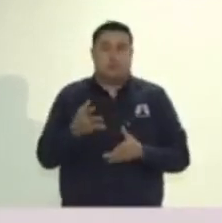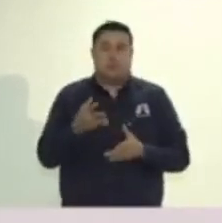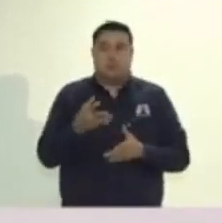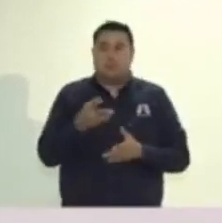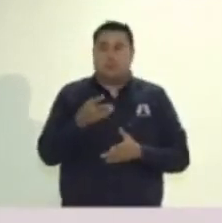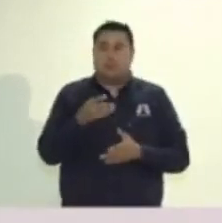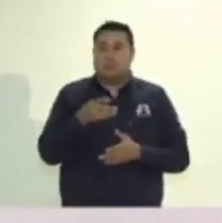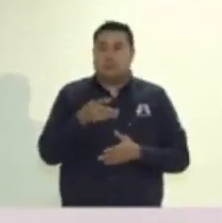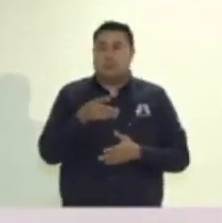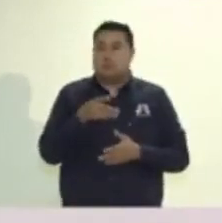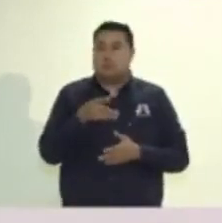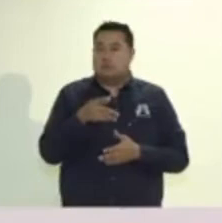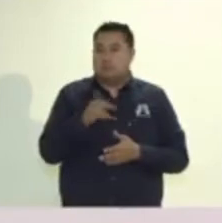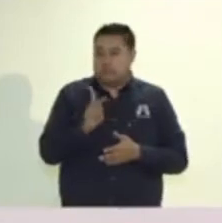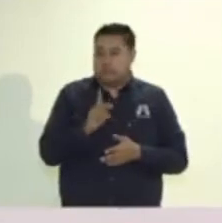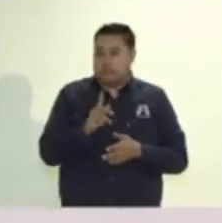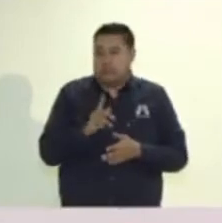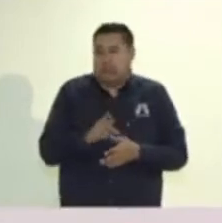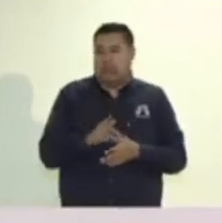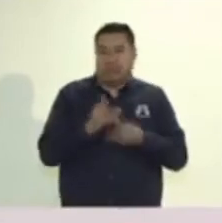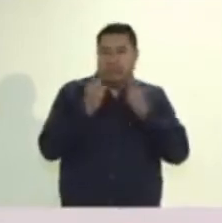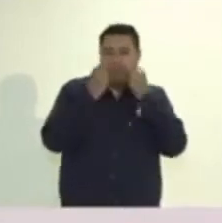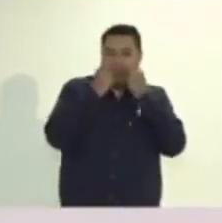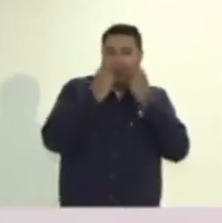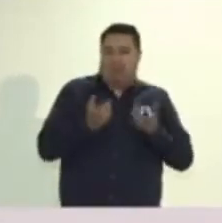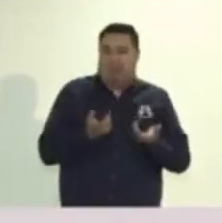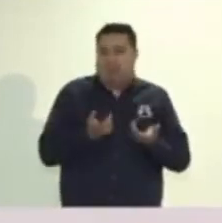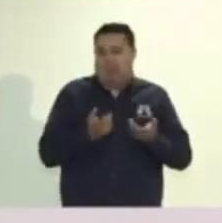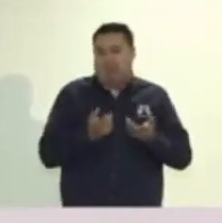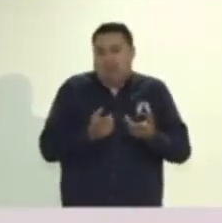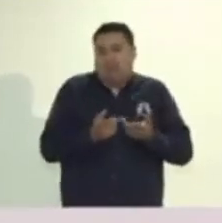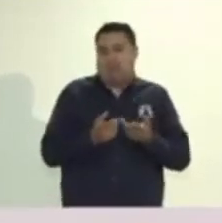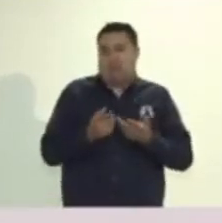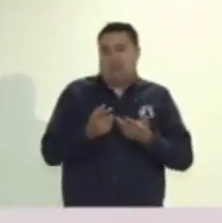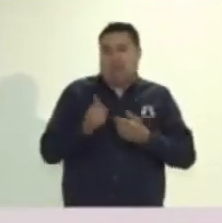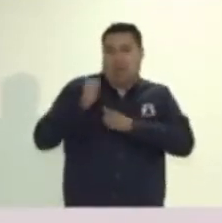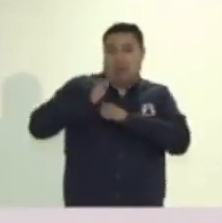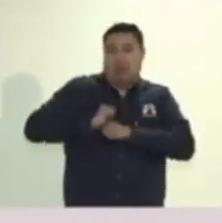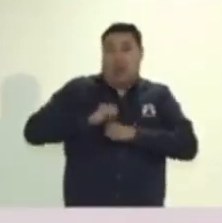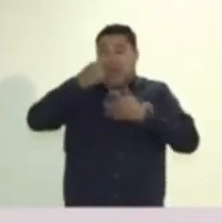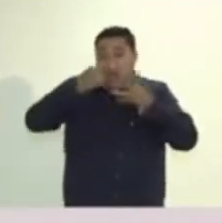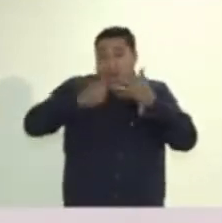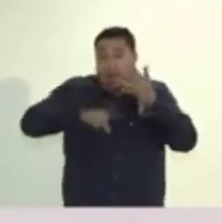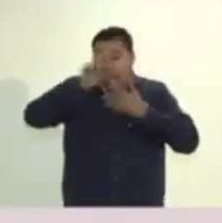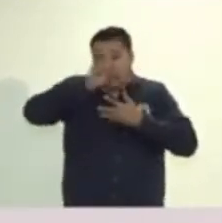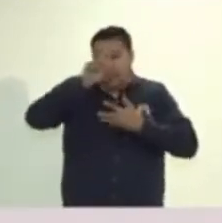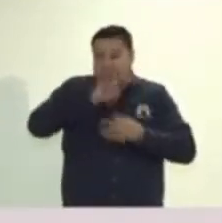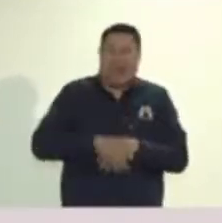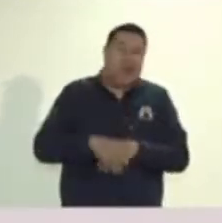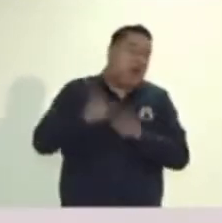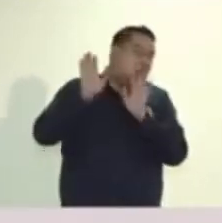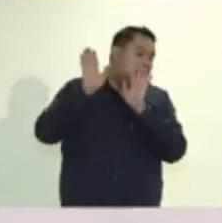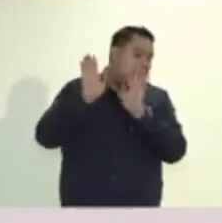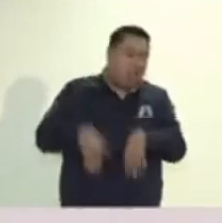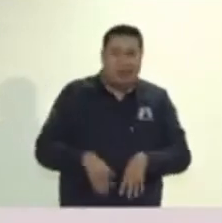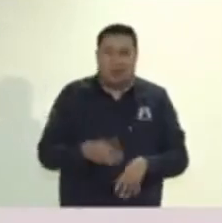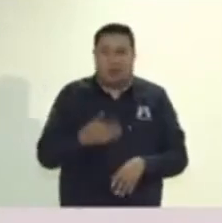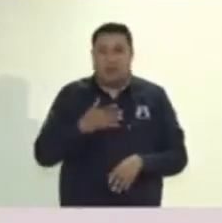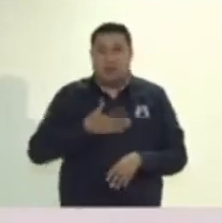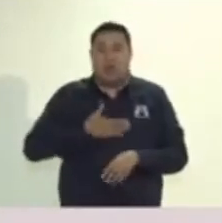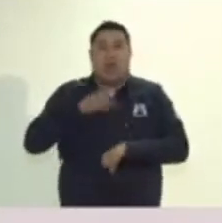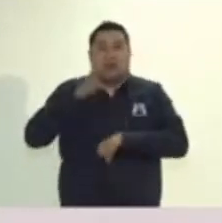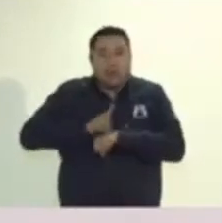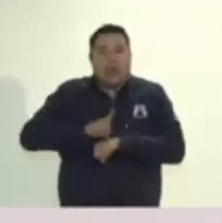seguimos sin atender las instrucciones de la autoridad sanitaria, que todos los días estoy aquí,